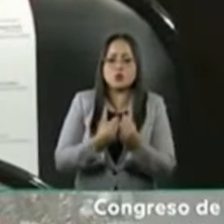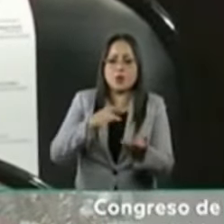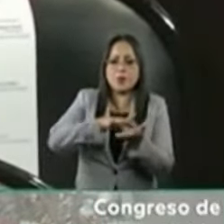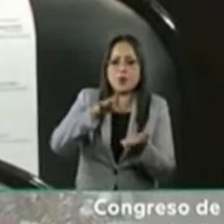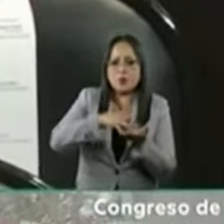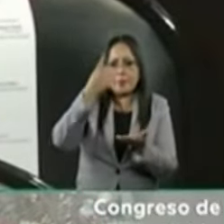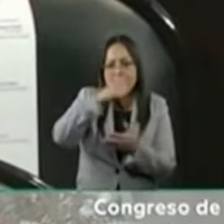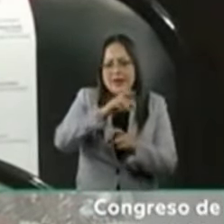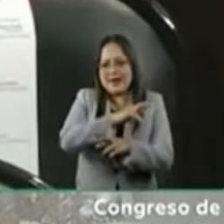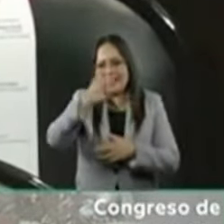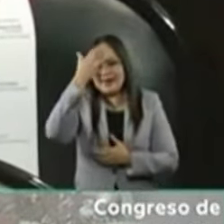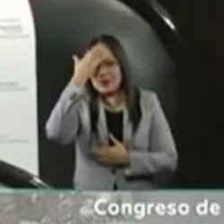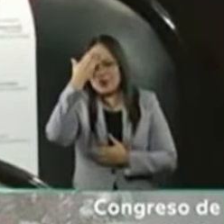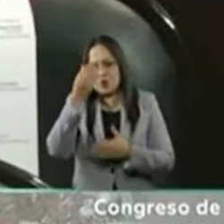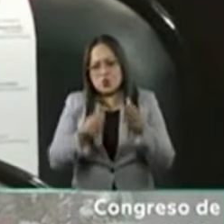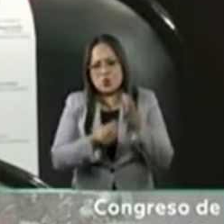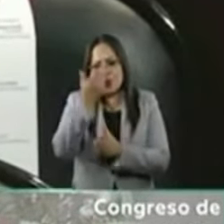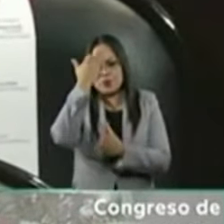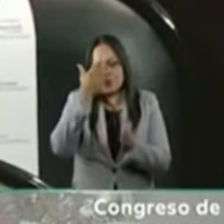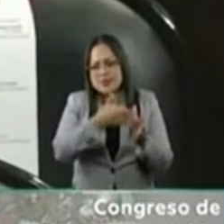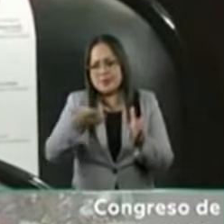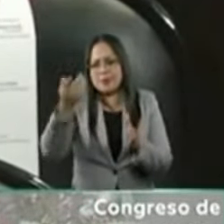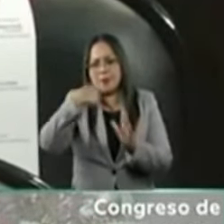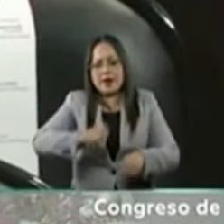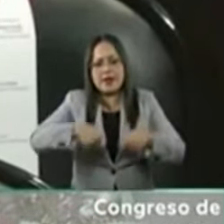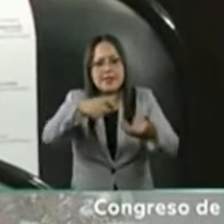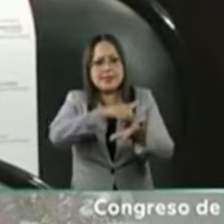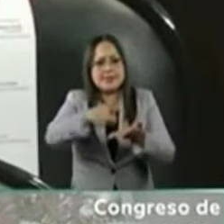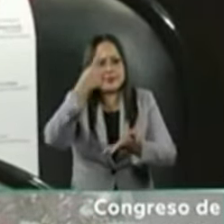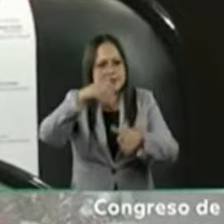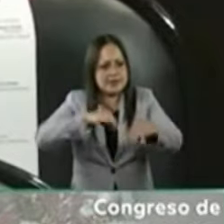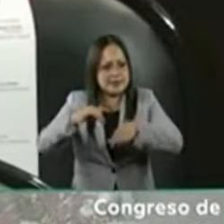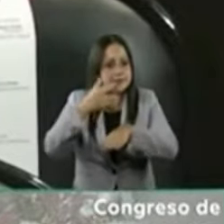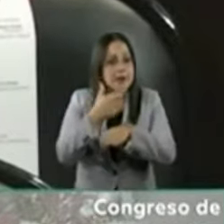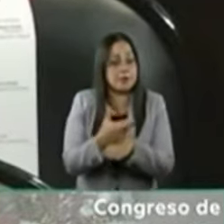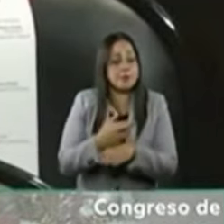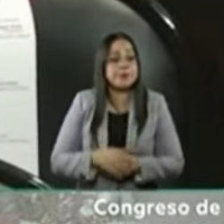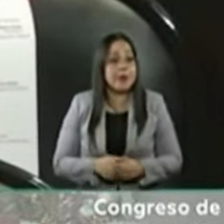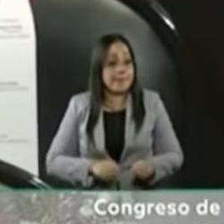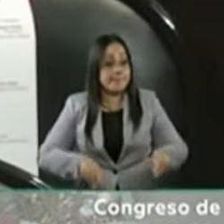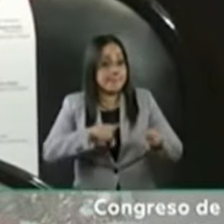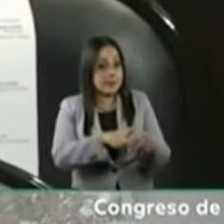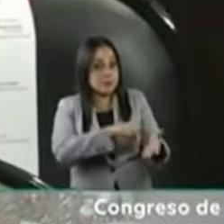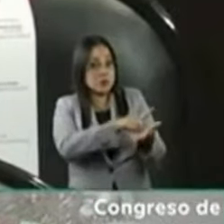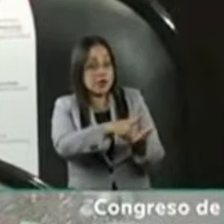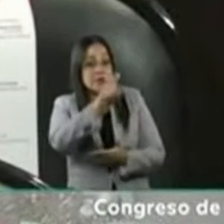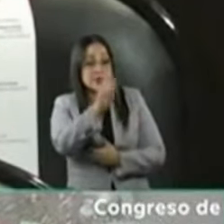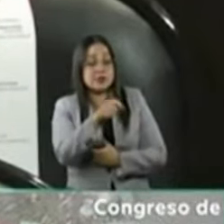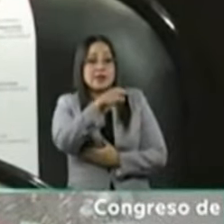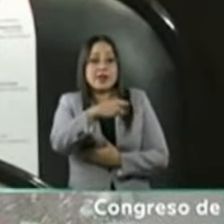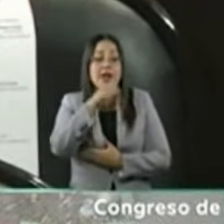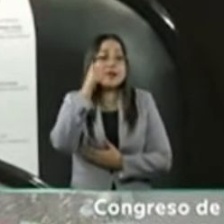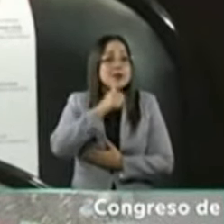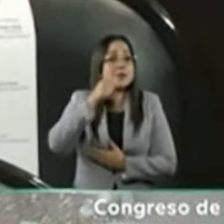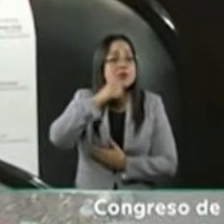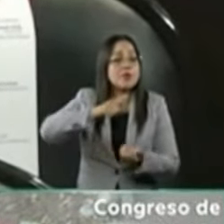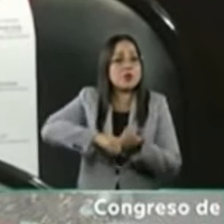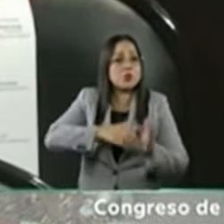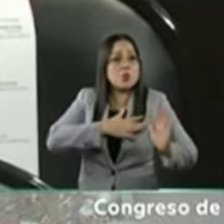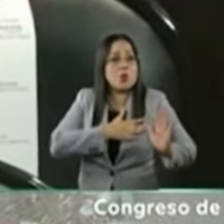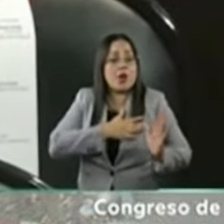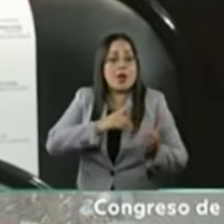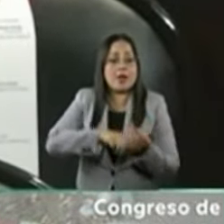desde el primer minuto como presidenta constitucional de los Estados Unidos mexicanos. Una violencia que todavía se registra